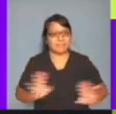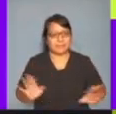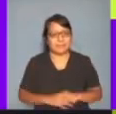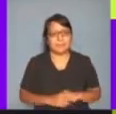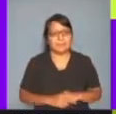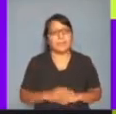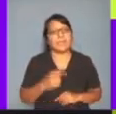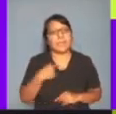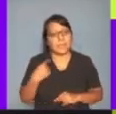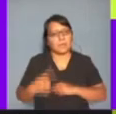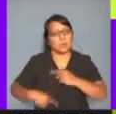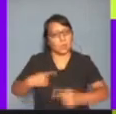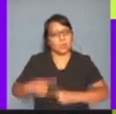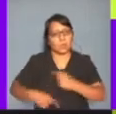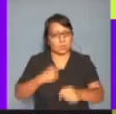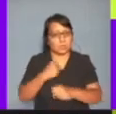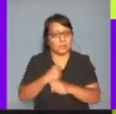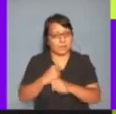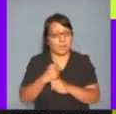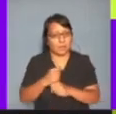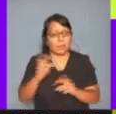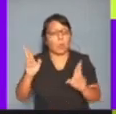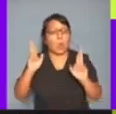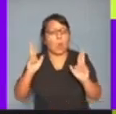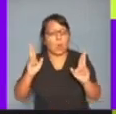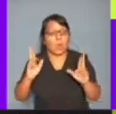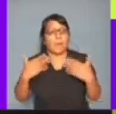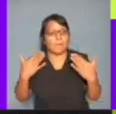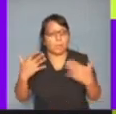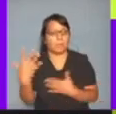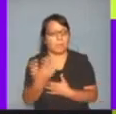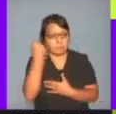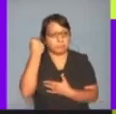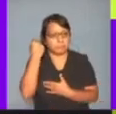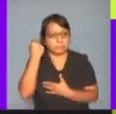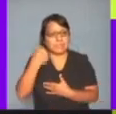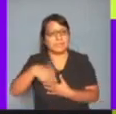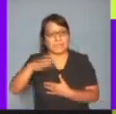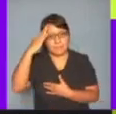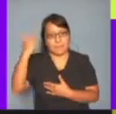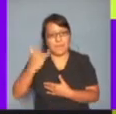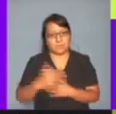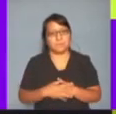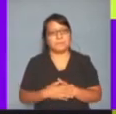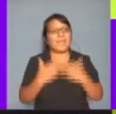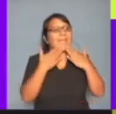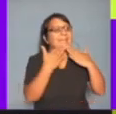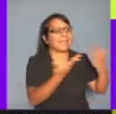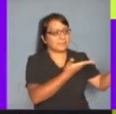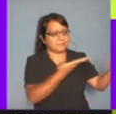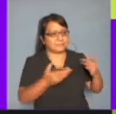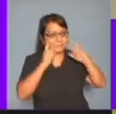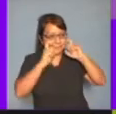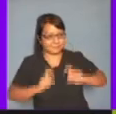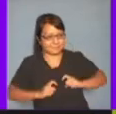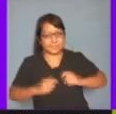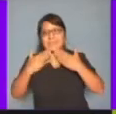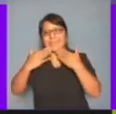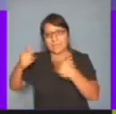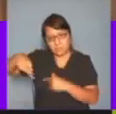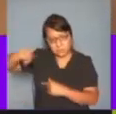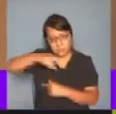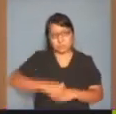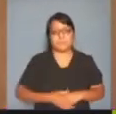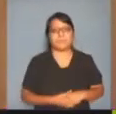trabajando para poder, ojalá que podamos llevarlo adelante a partir del mes de marzo. Muchas gracias por esta visita. No, no es nada, muchísimas